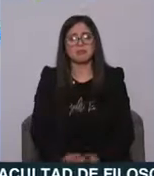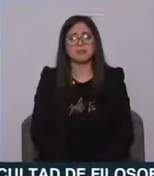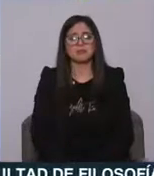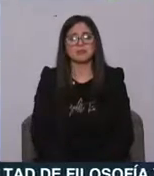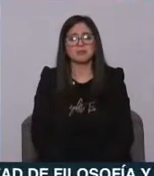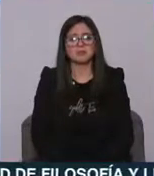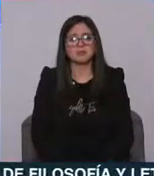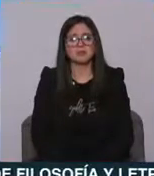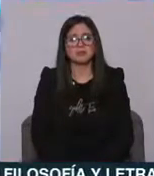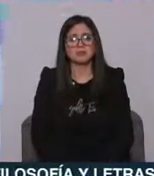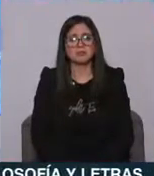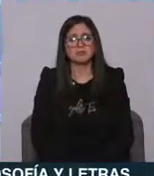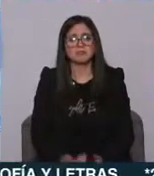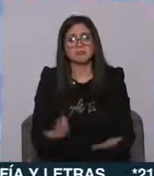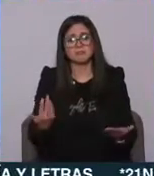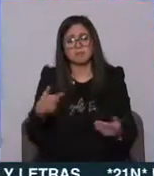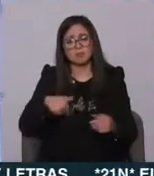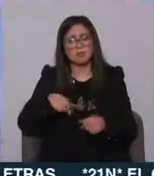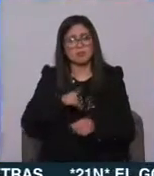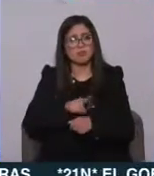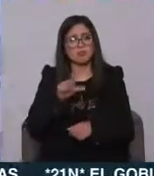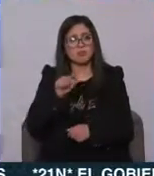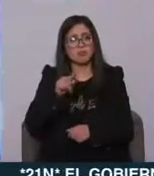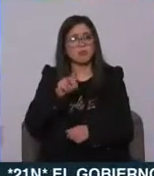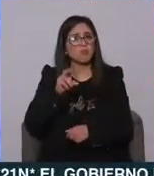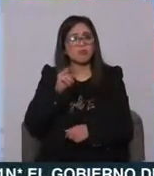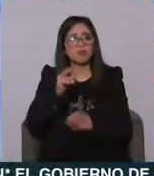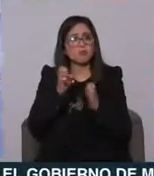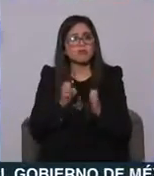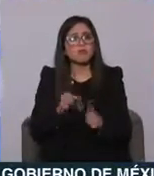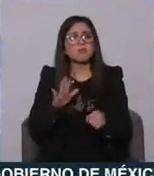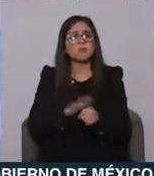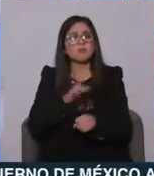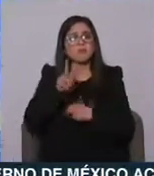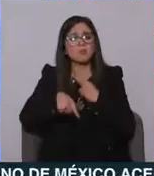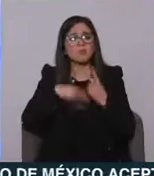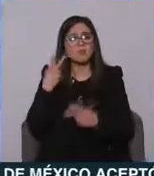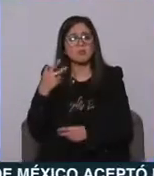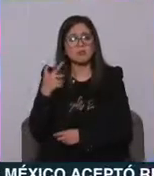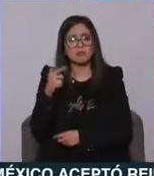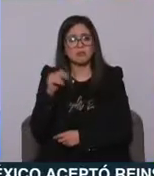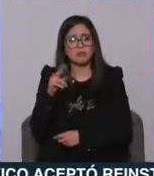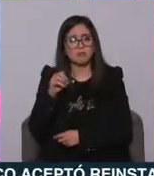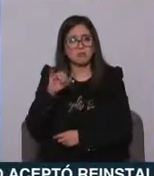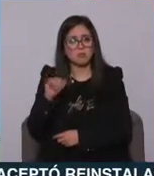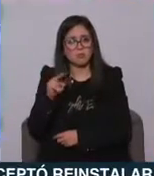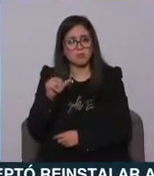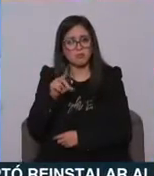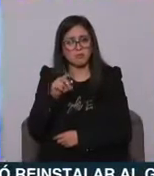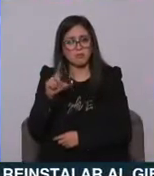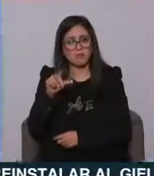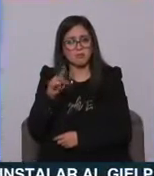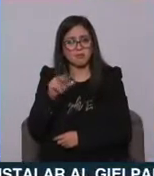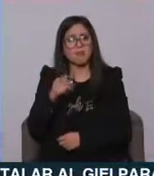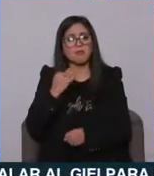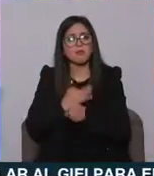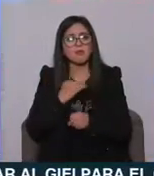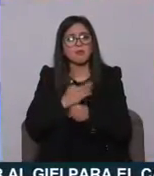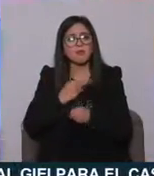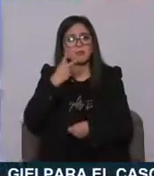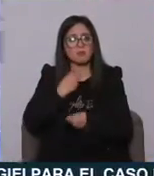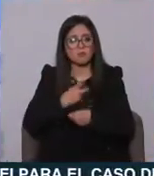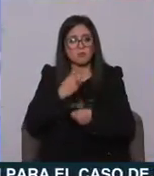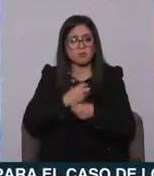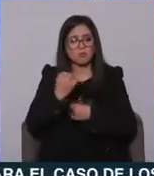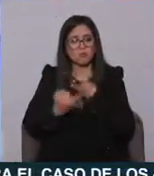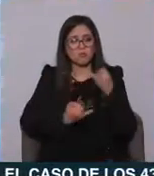Y el día de hoy no está el señor Antonio Vargas porque se encuentra ya en el gimnasio Juan de la Barrera, porque los capitanes están disputando su segundo